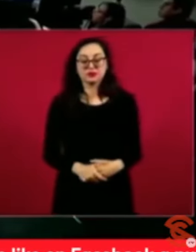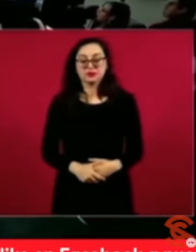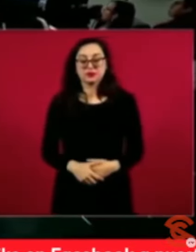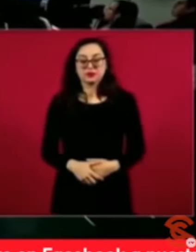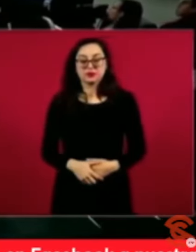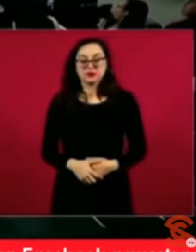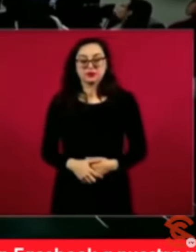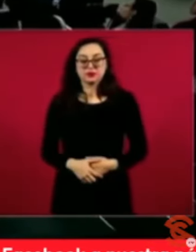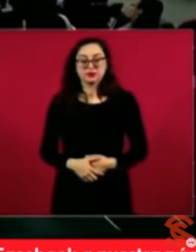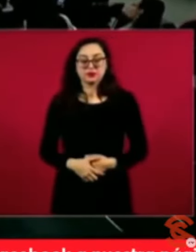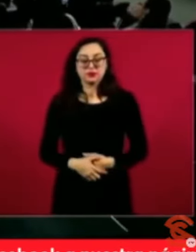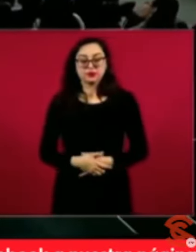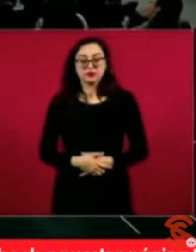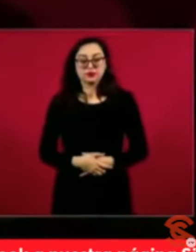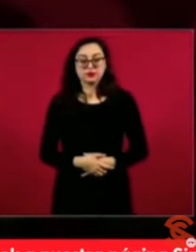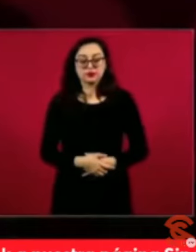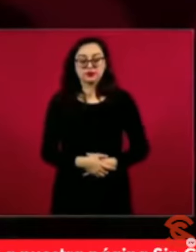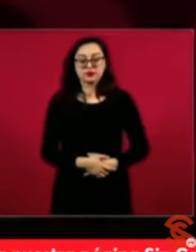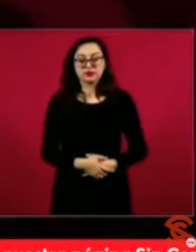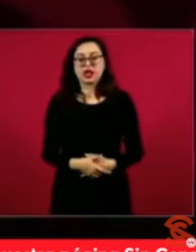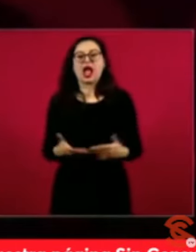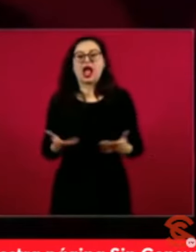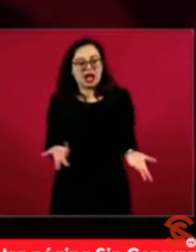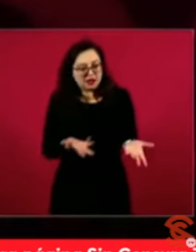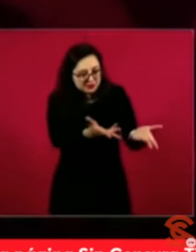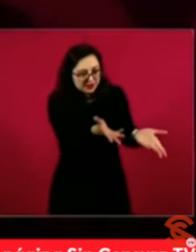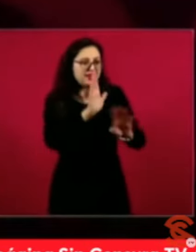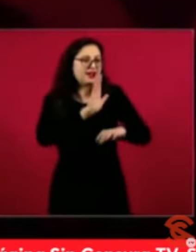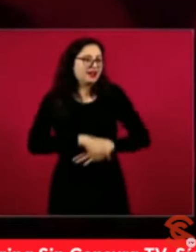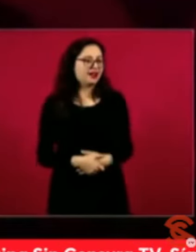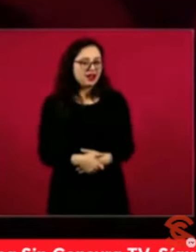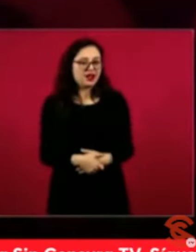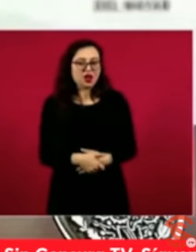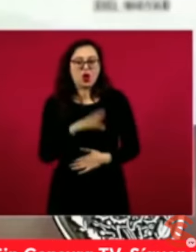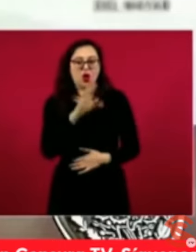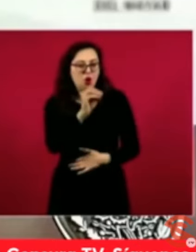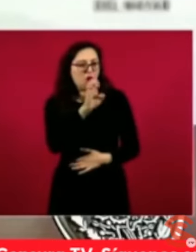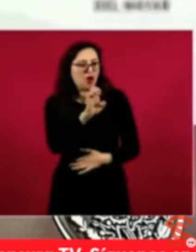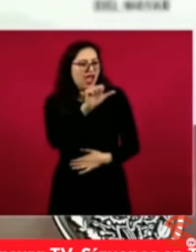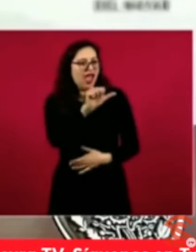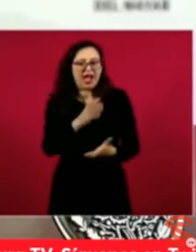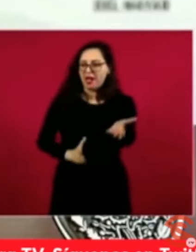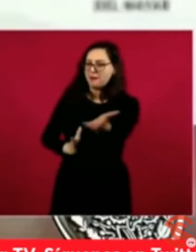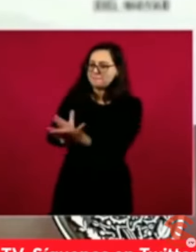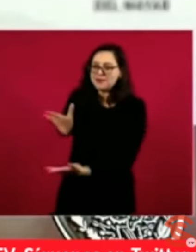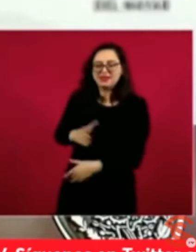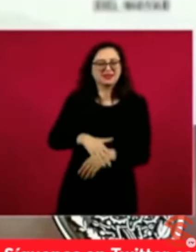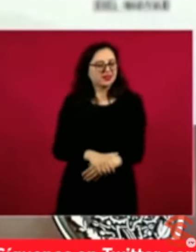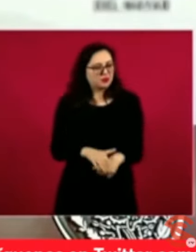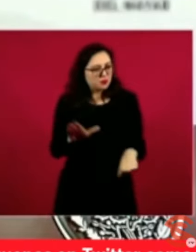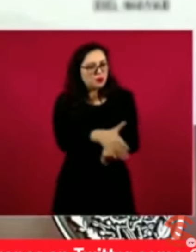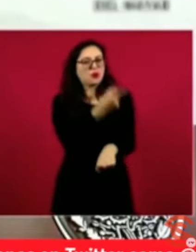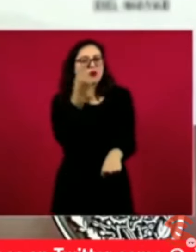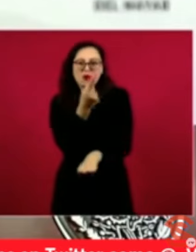Ahí está. ¿Qué se tiene que meter la OEA? ¿Qué se tienen que meter?